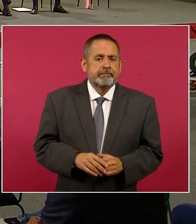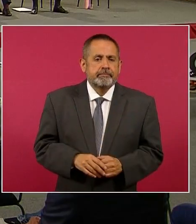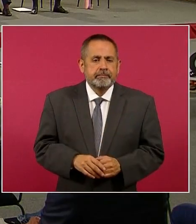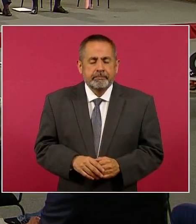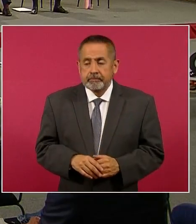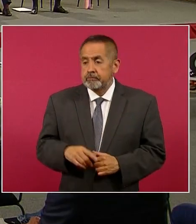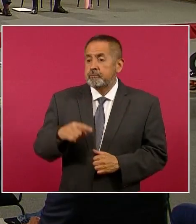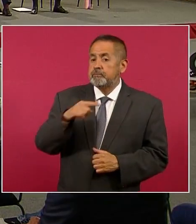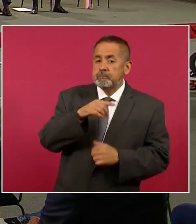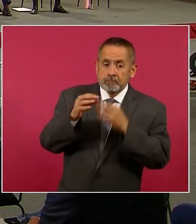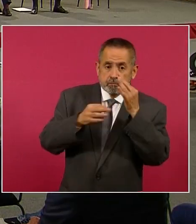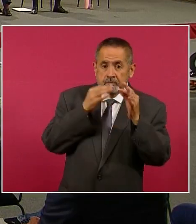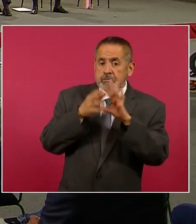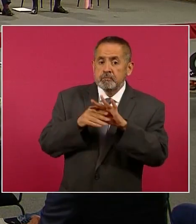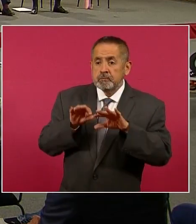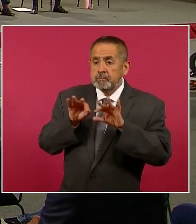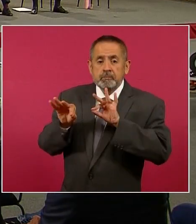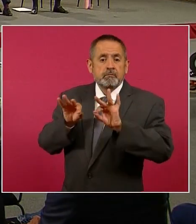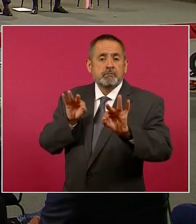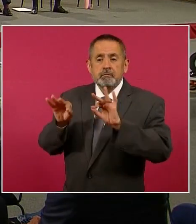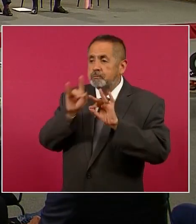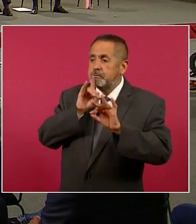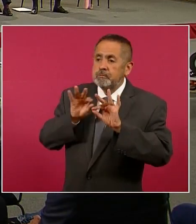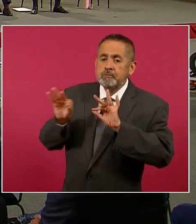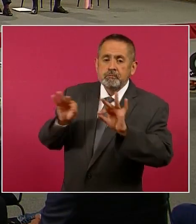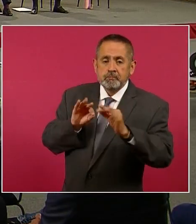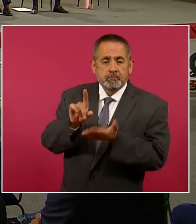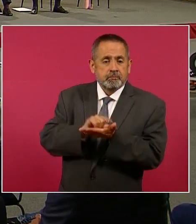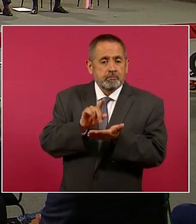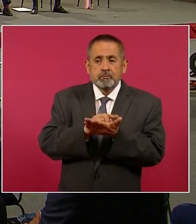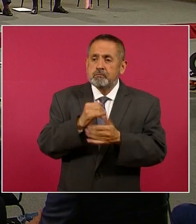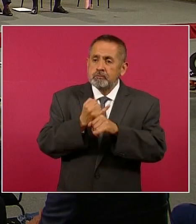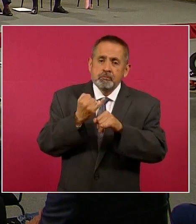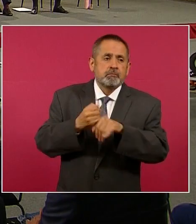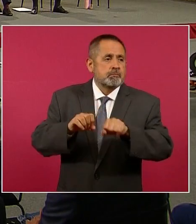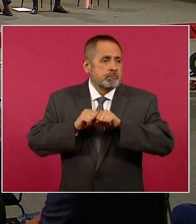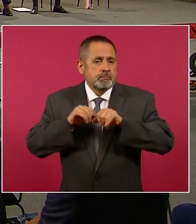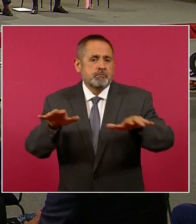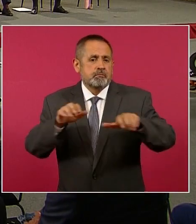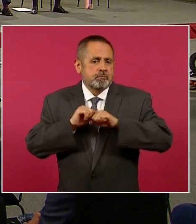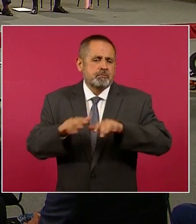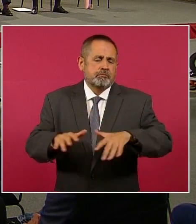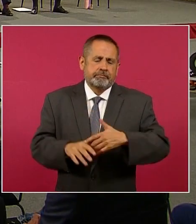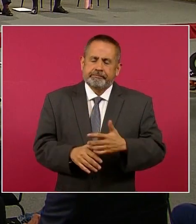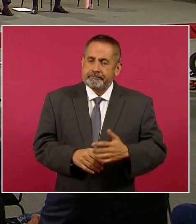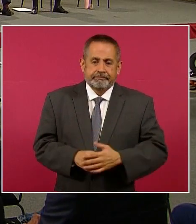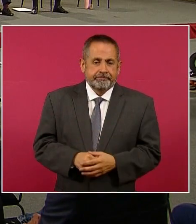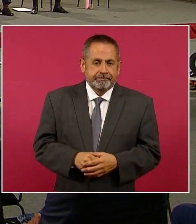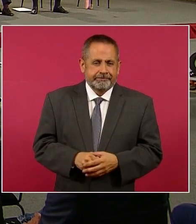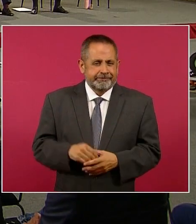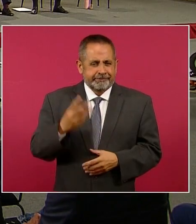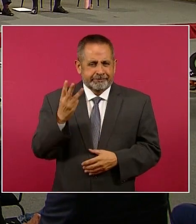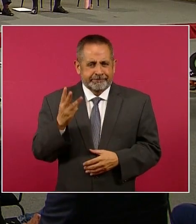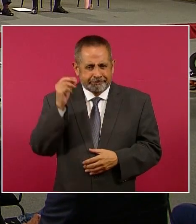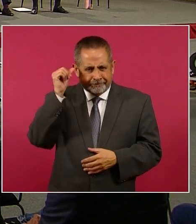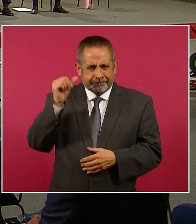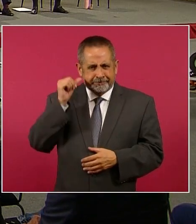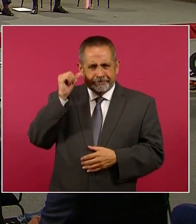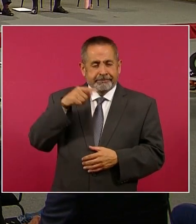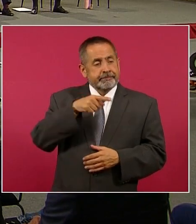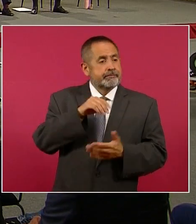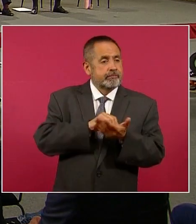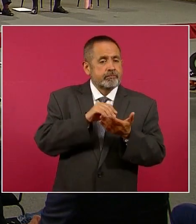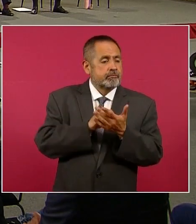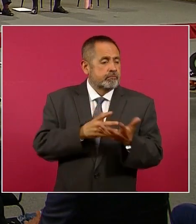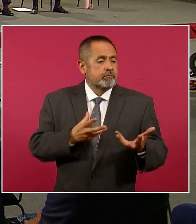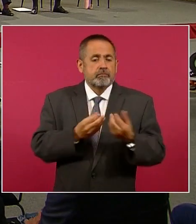periodistas estuvo promoviendo la mentira y luego en redes sociales. Todavía el 3 de abril pasado, publicó su